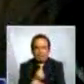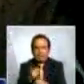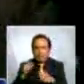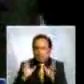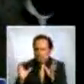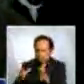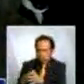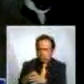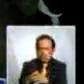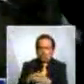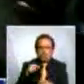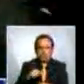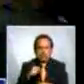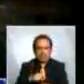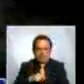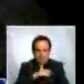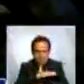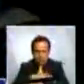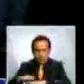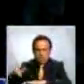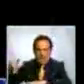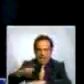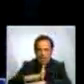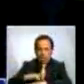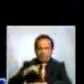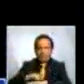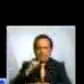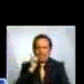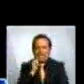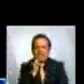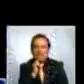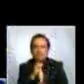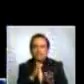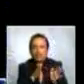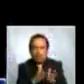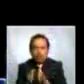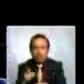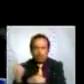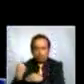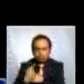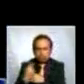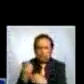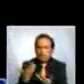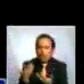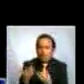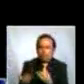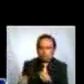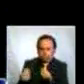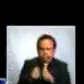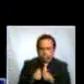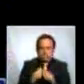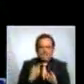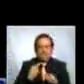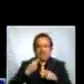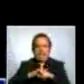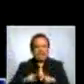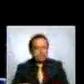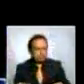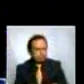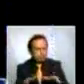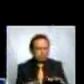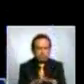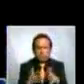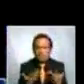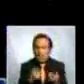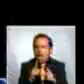formado acá en la losa del aeropuerto. Están formados para recibir todas las instrucciones de lo que tienen que realizar las labores,